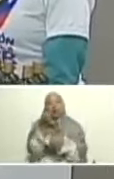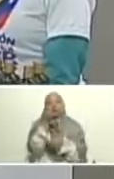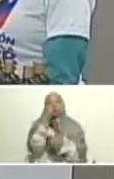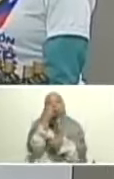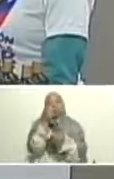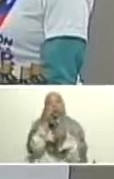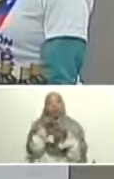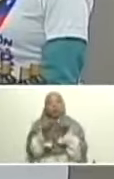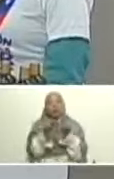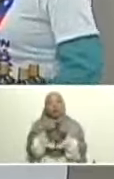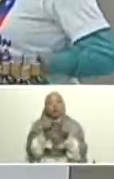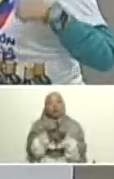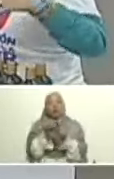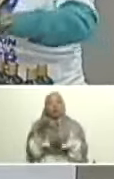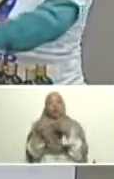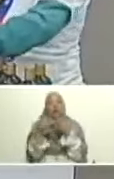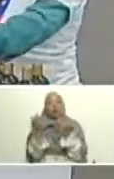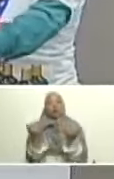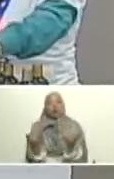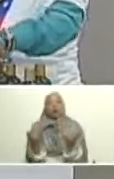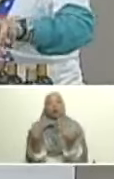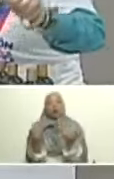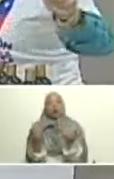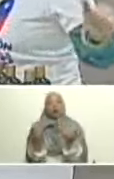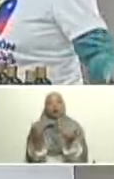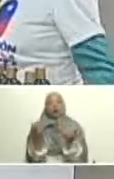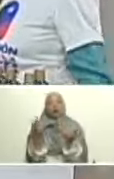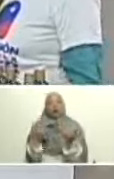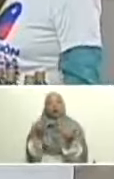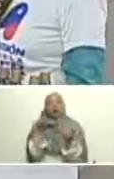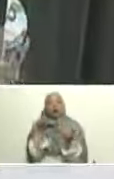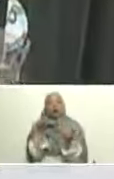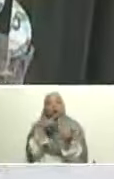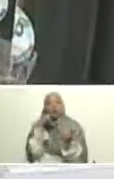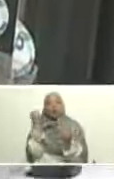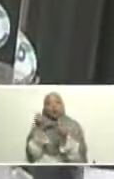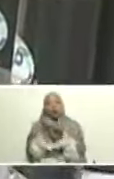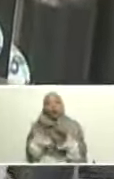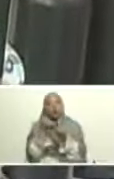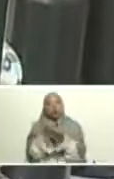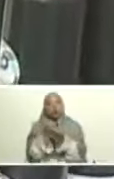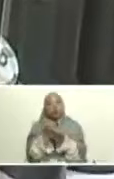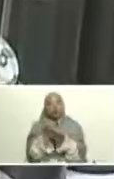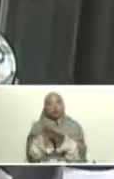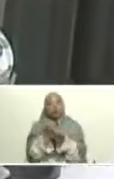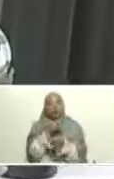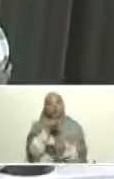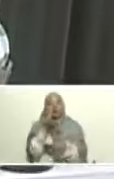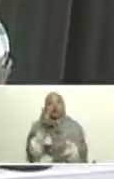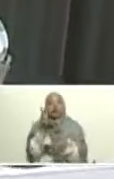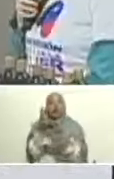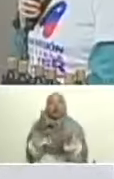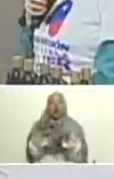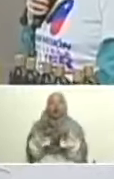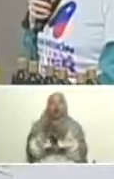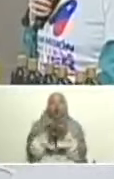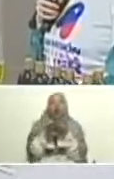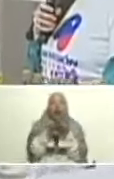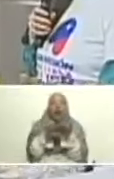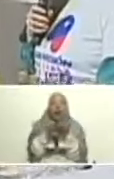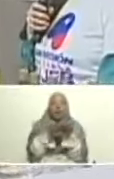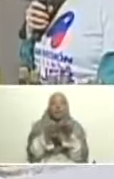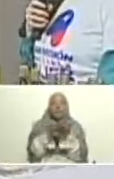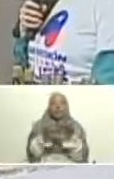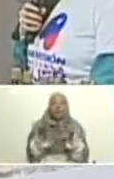alta gama, sí, perfumería de alta gama. Sacamos lo que es para los jabones, los extractos, es un jabón de mandarina. ¿Jabón? Jabón de